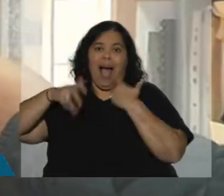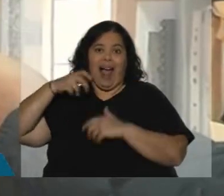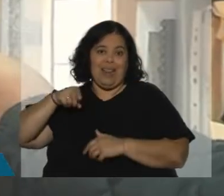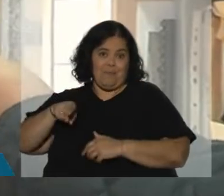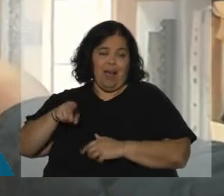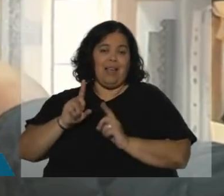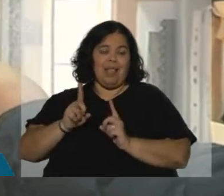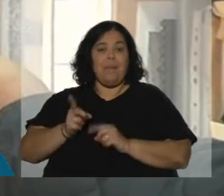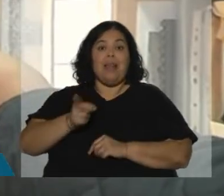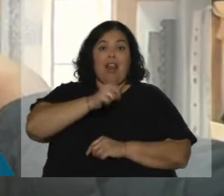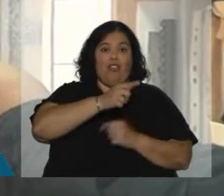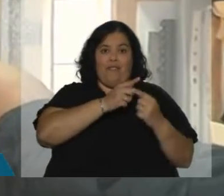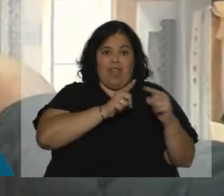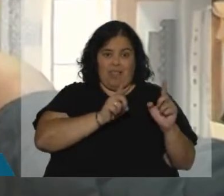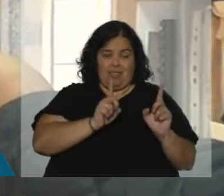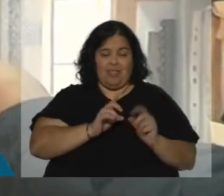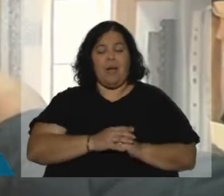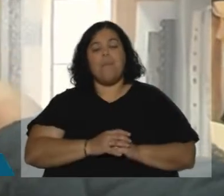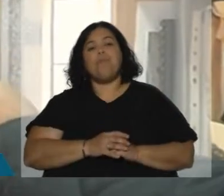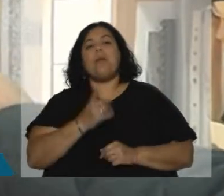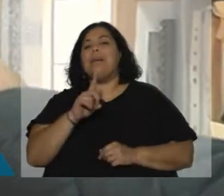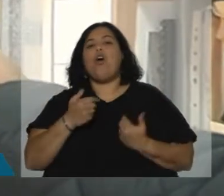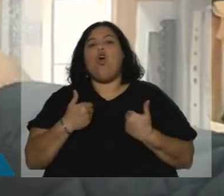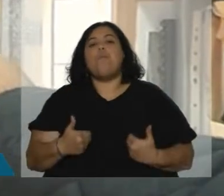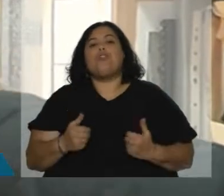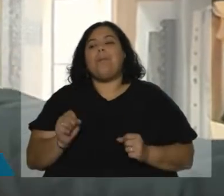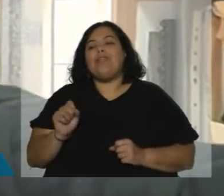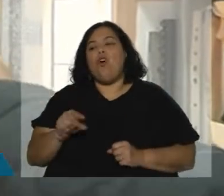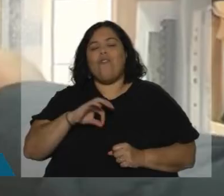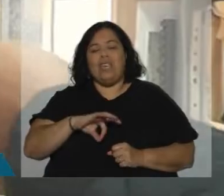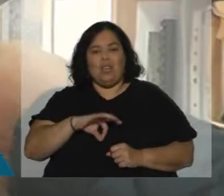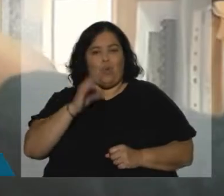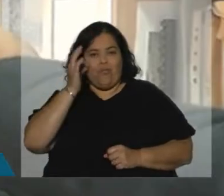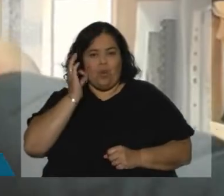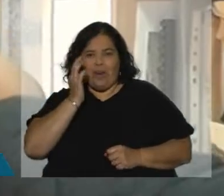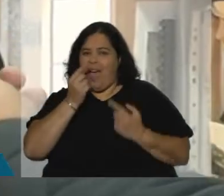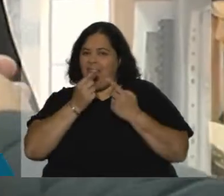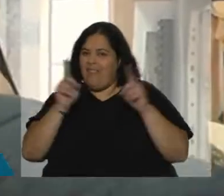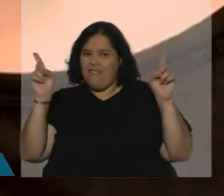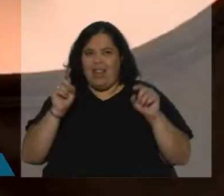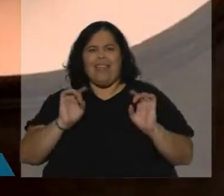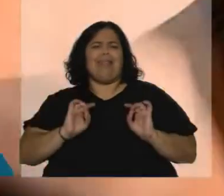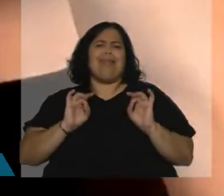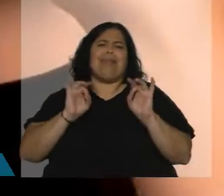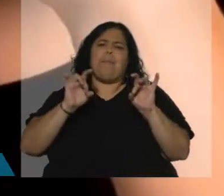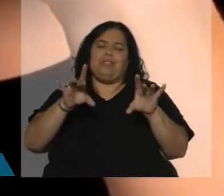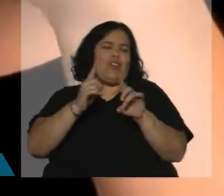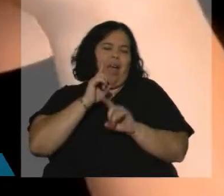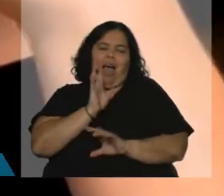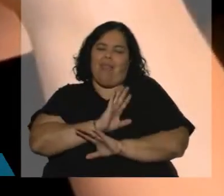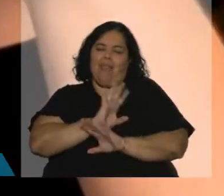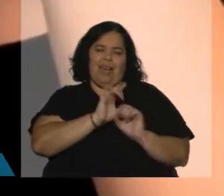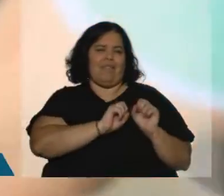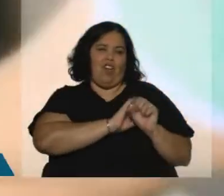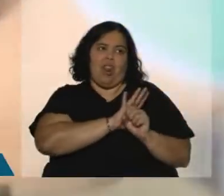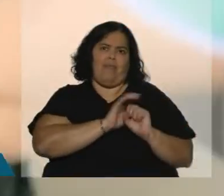roedor tiene otro comportamiento diferente a lo que es este y la transmisión ni que hablar que vacunas sirven para